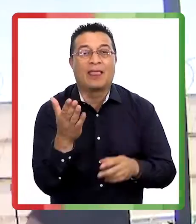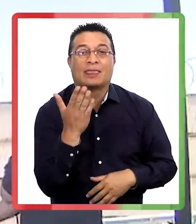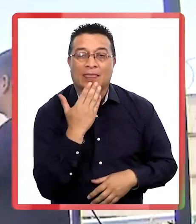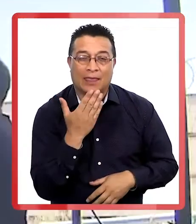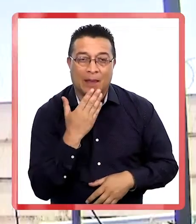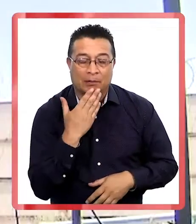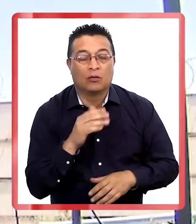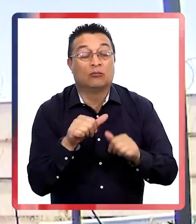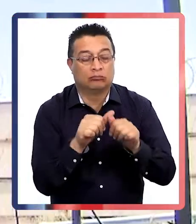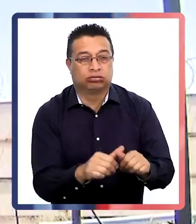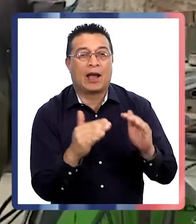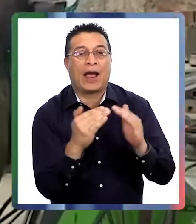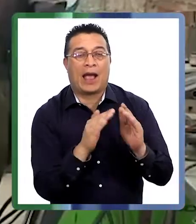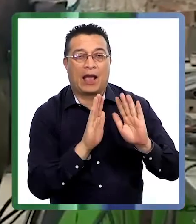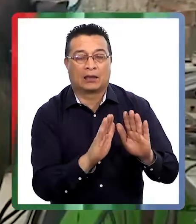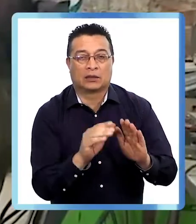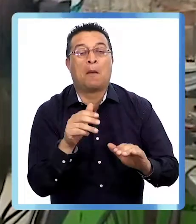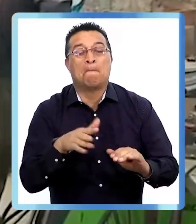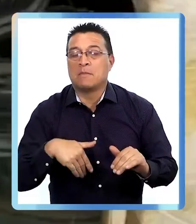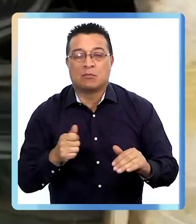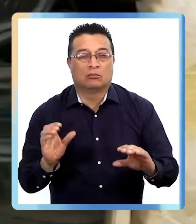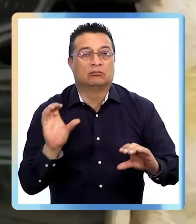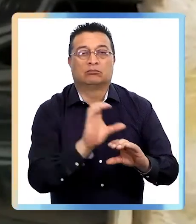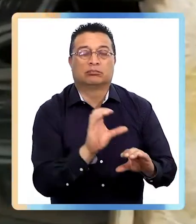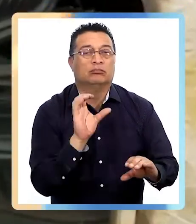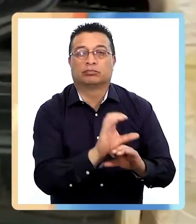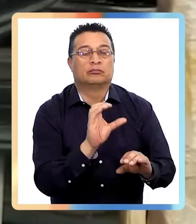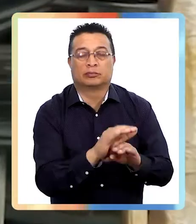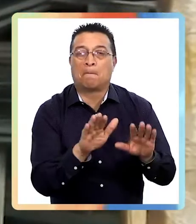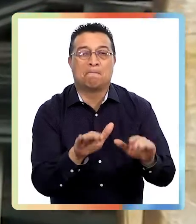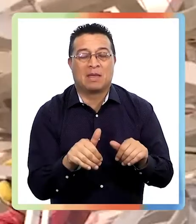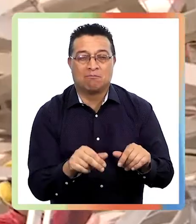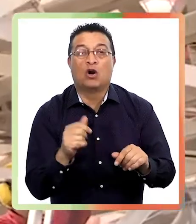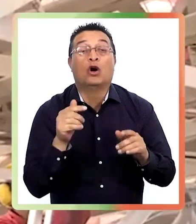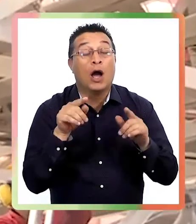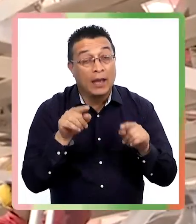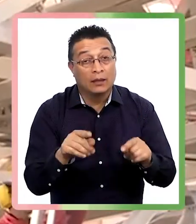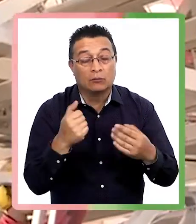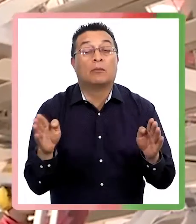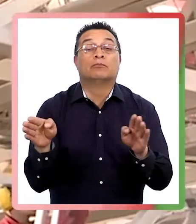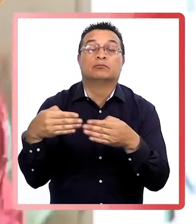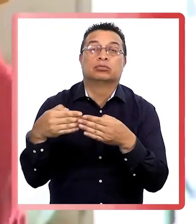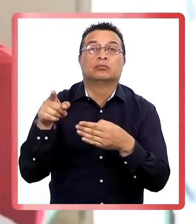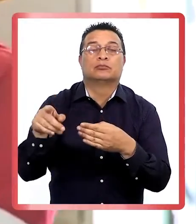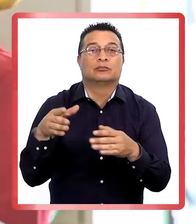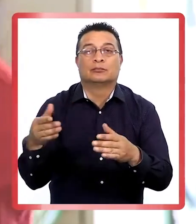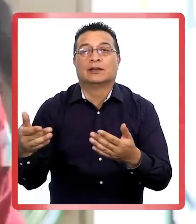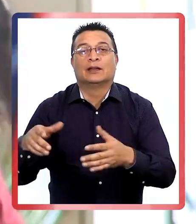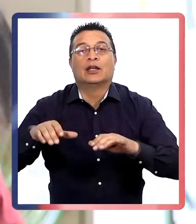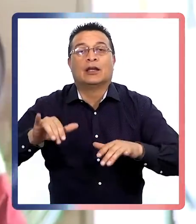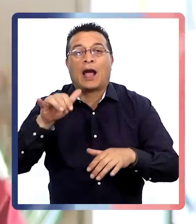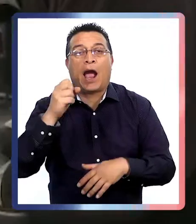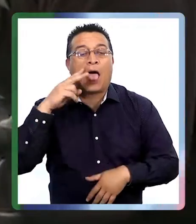también quedarse en la casa recibiendo el ingreso del subsidio, dado que estaban cerradas, ¿cierto?, las